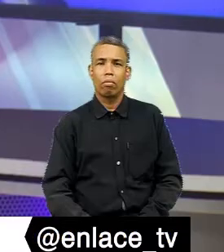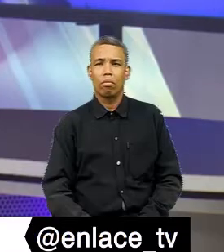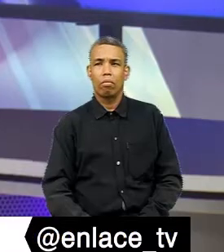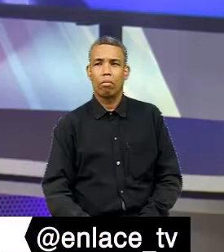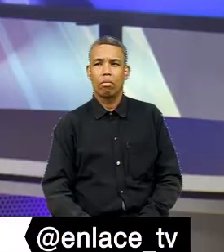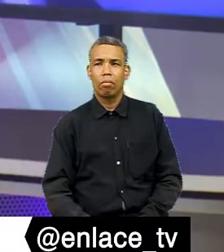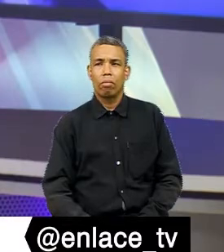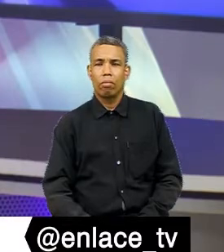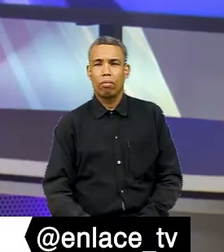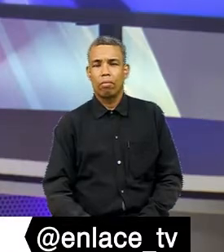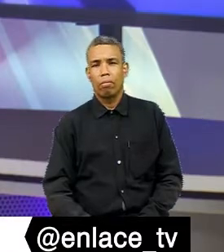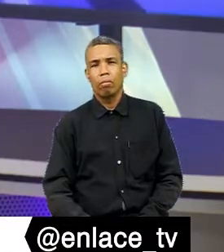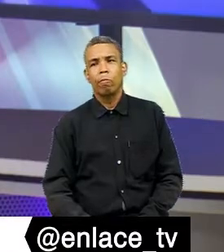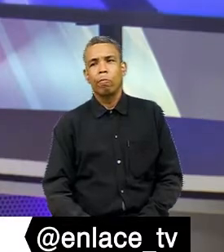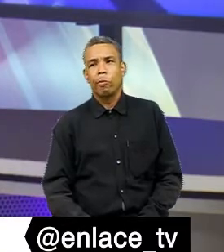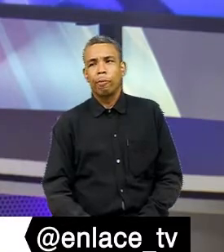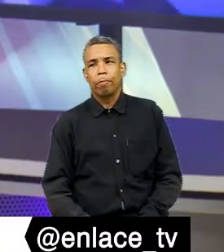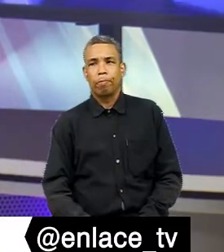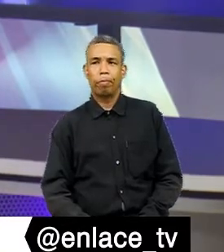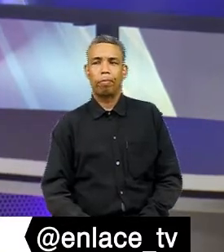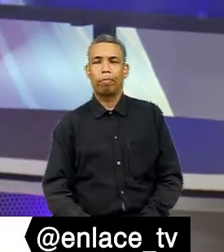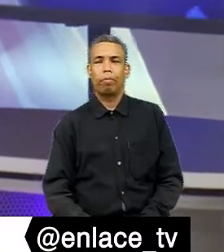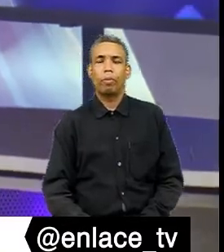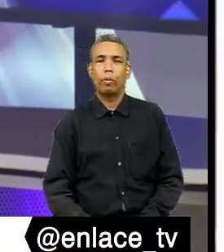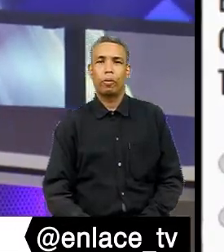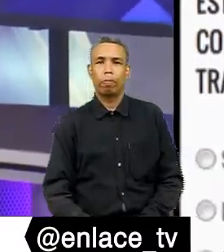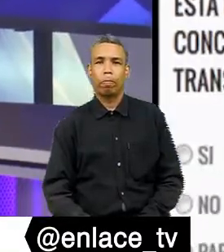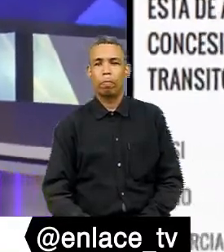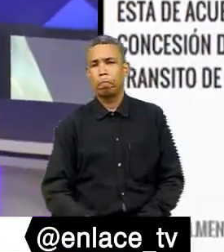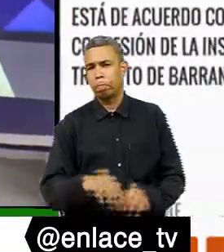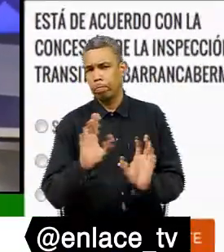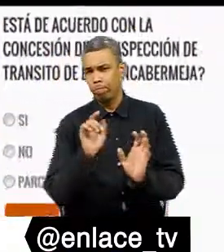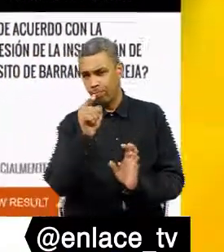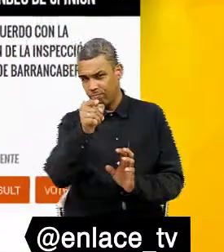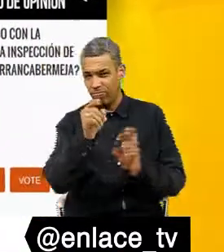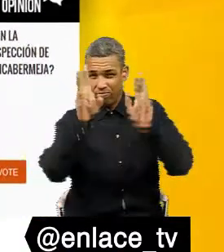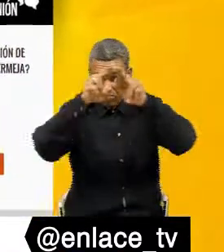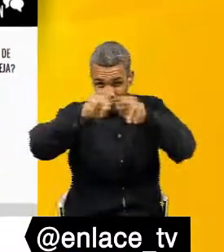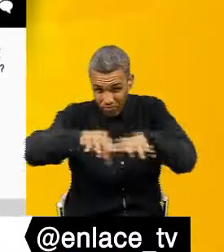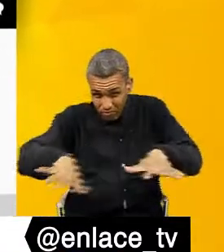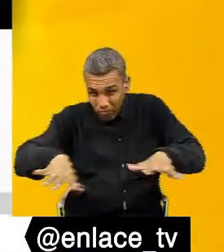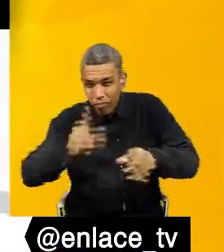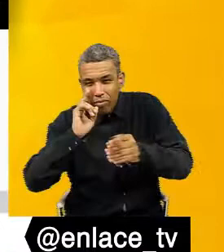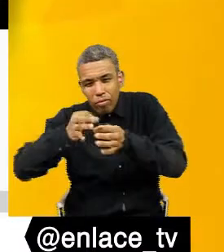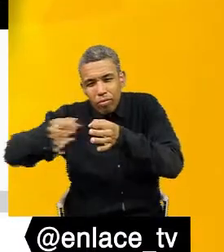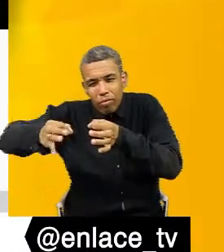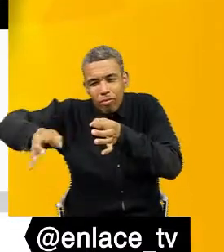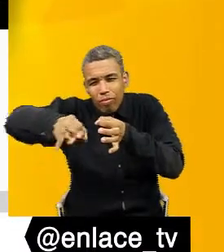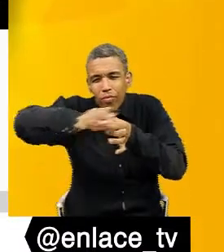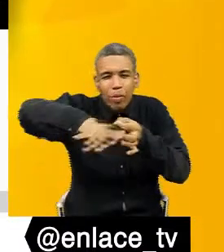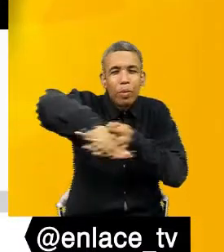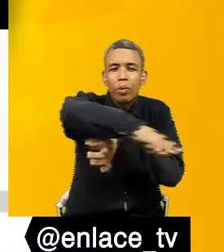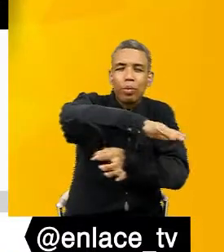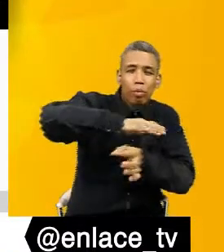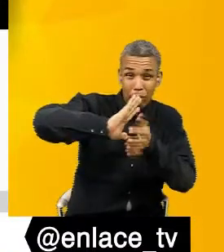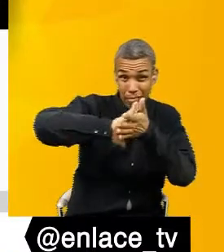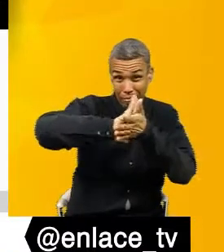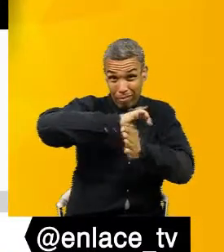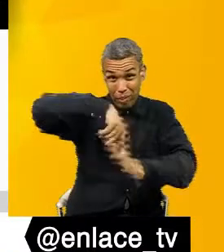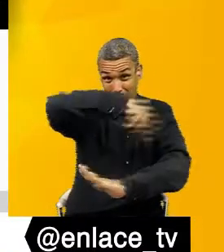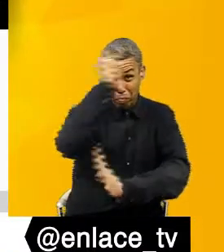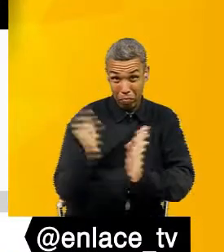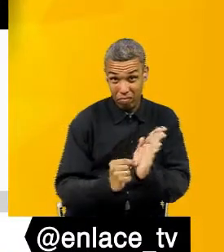Y seguimos llevando a nuestra comunidad el acontecer de nuestra ciudad y región de manera oportuna y veraz. Estas y otras informaciones de Enlace Noticias